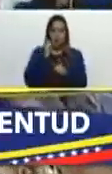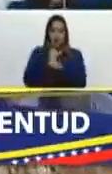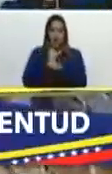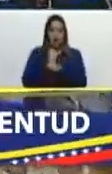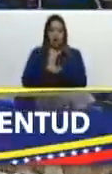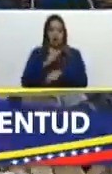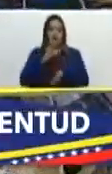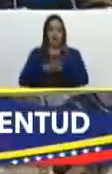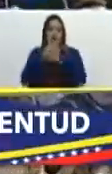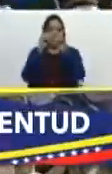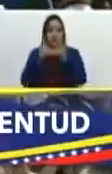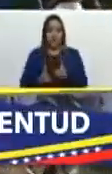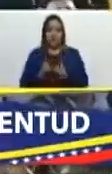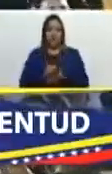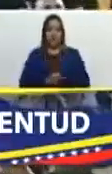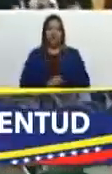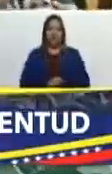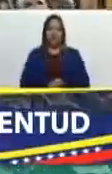porque la decisión